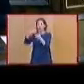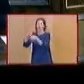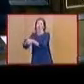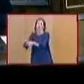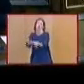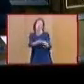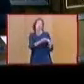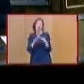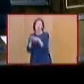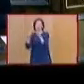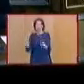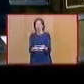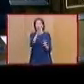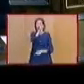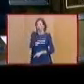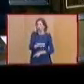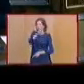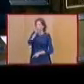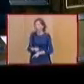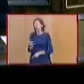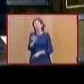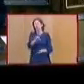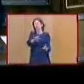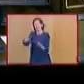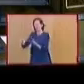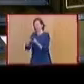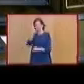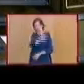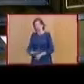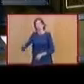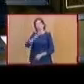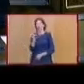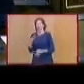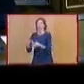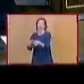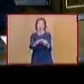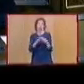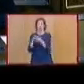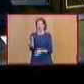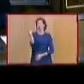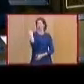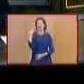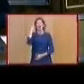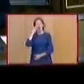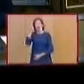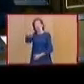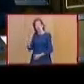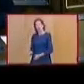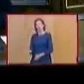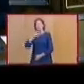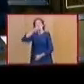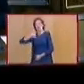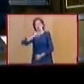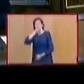ciudadanos y entre territorios del estado. Usted, señor Rajoy, nos presentó ayer un discurso de buenismo pero sobre el ajuste de